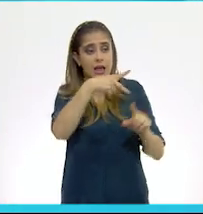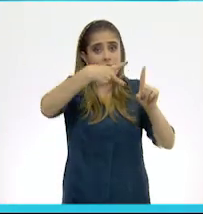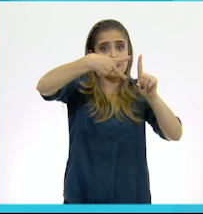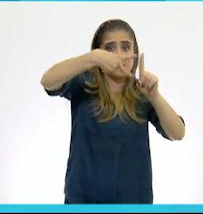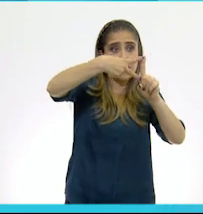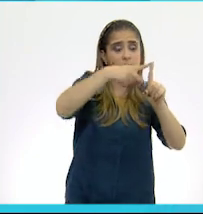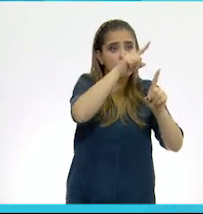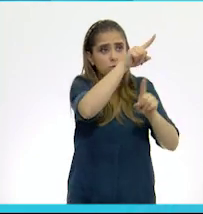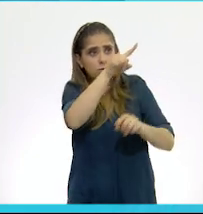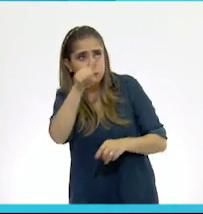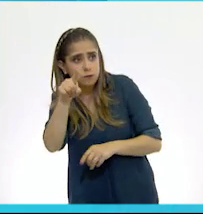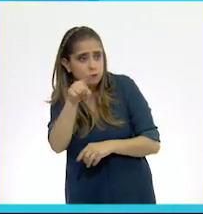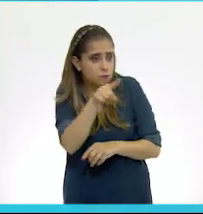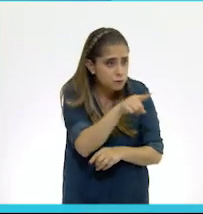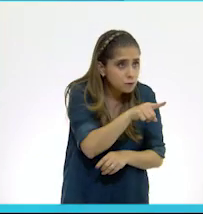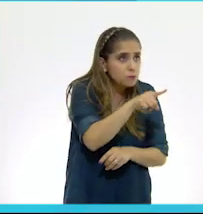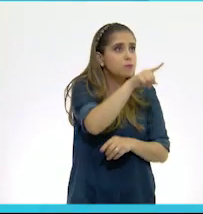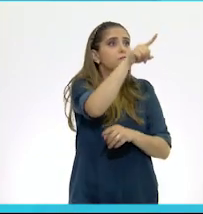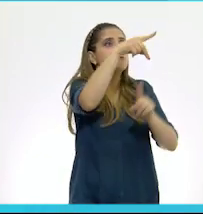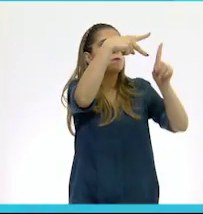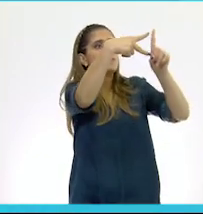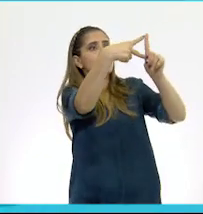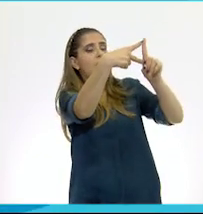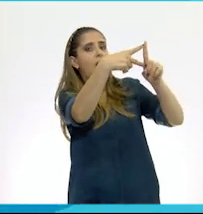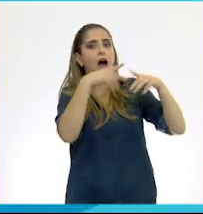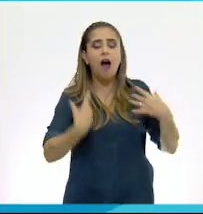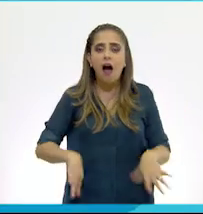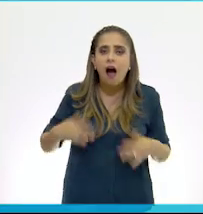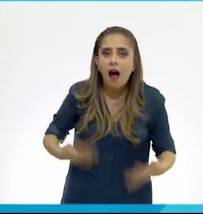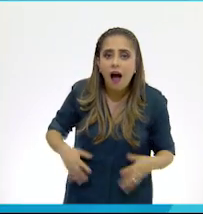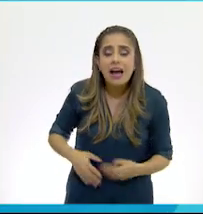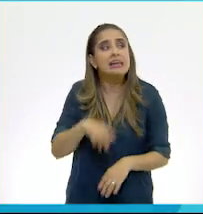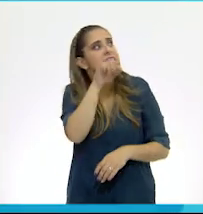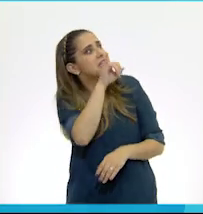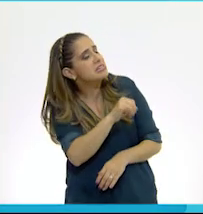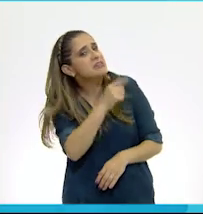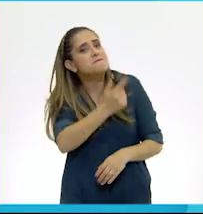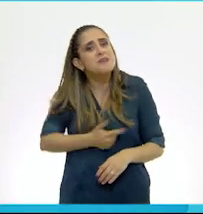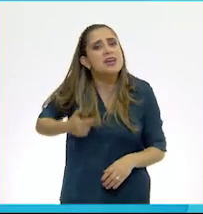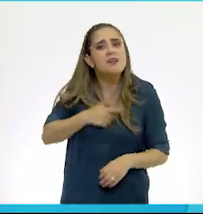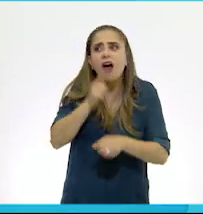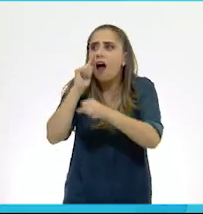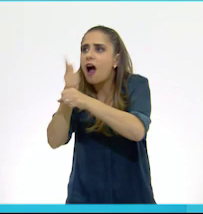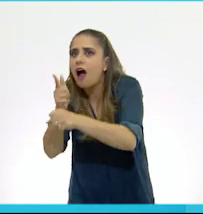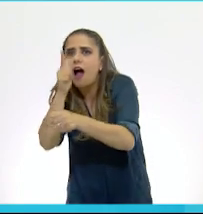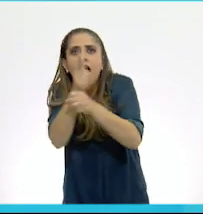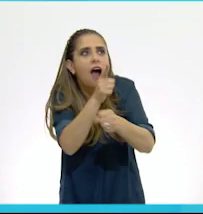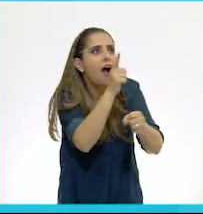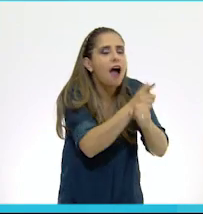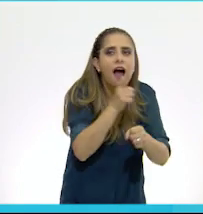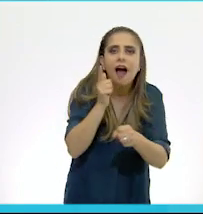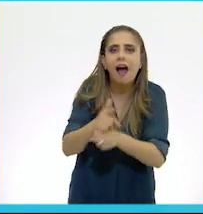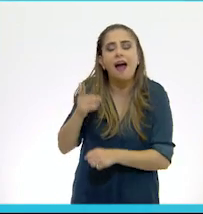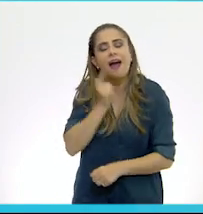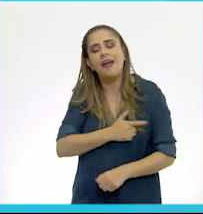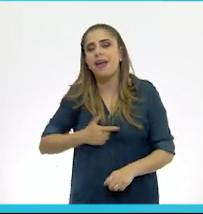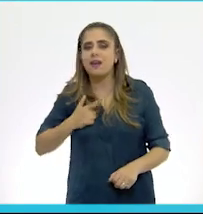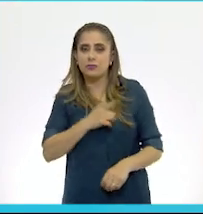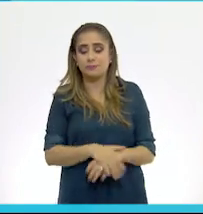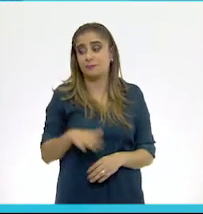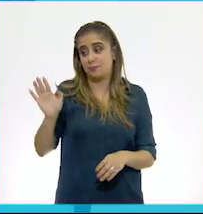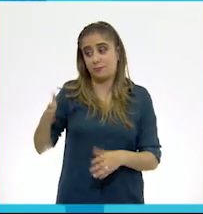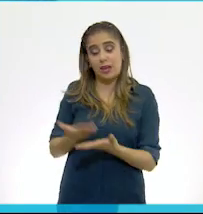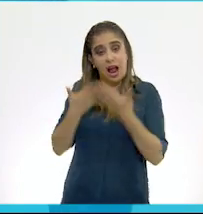tres lados rectos. ¡Es genial! ¡Genial! ¡Me encanta lo de encontrar figuras geométricas! Bueno, ahora vamos a hacer algo mucho